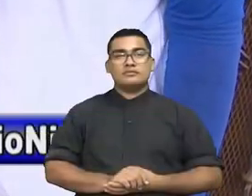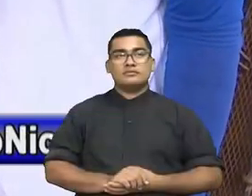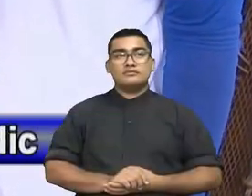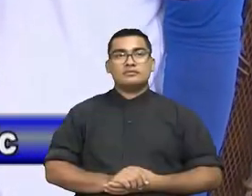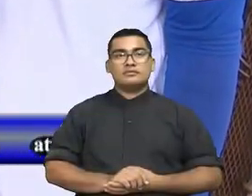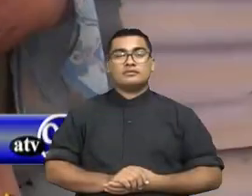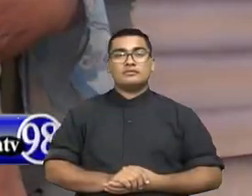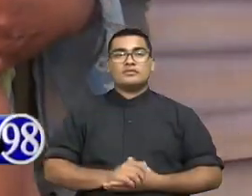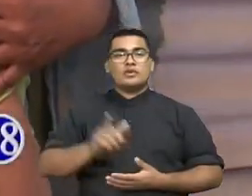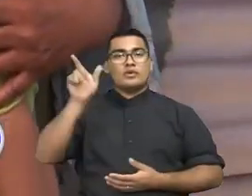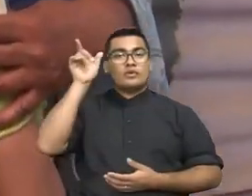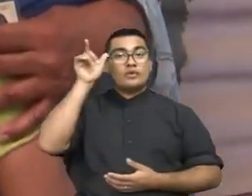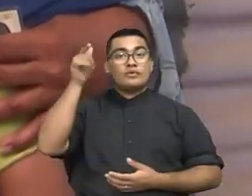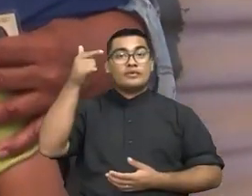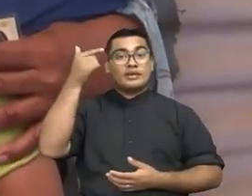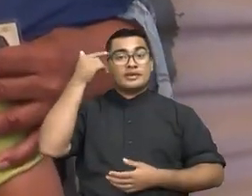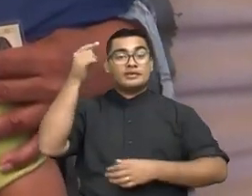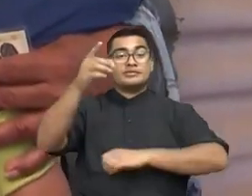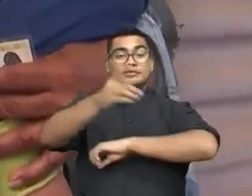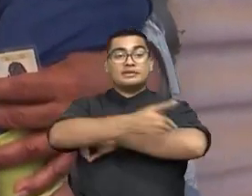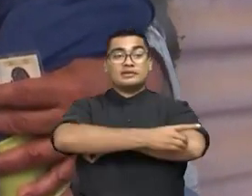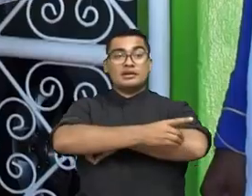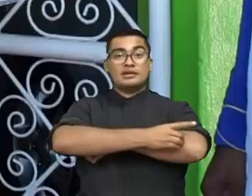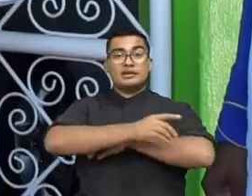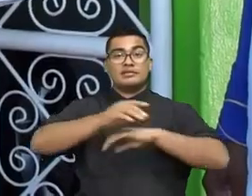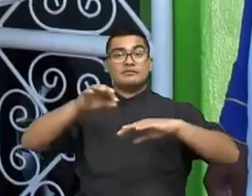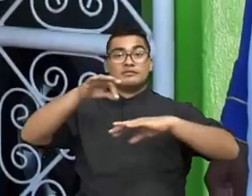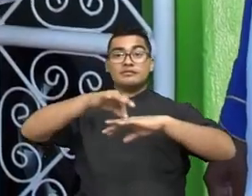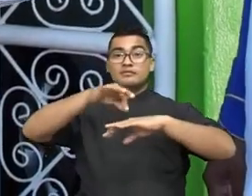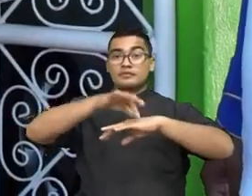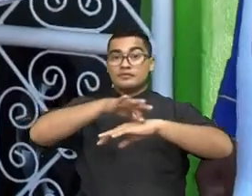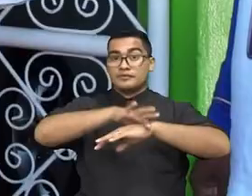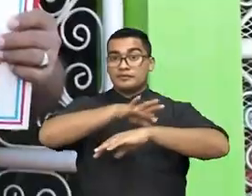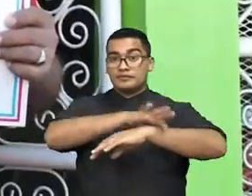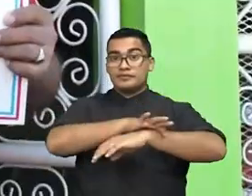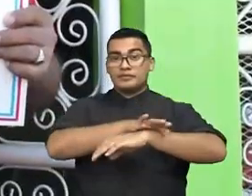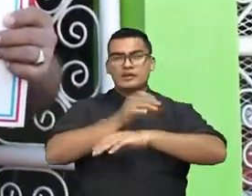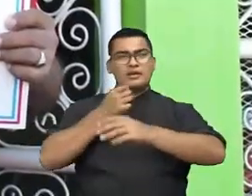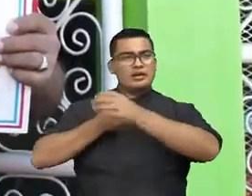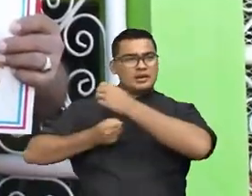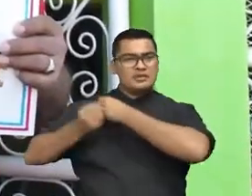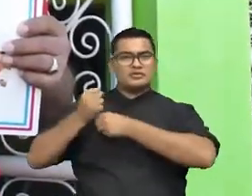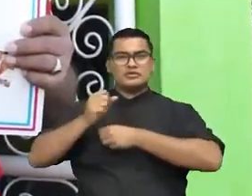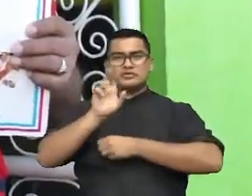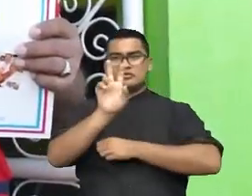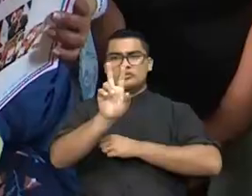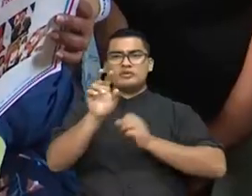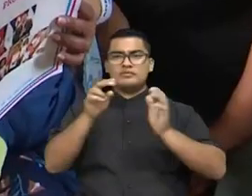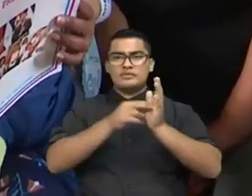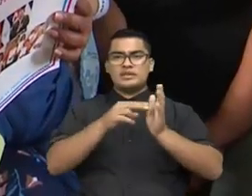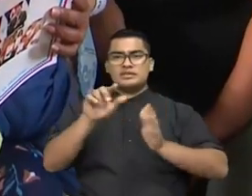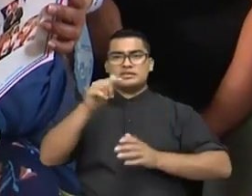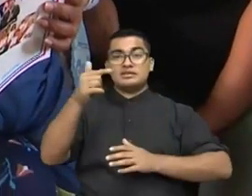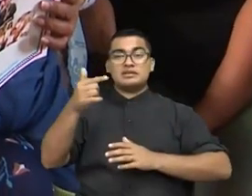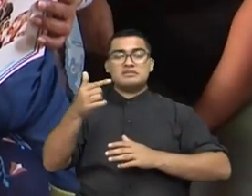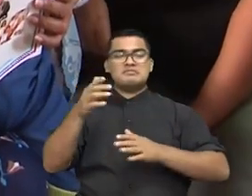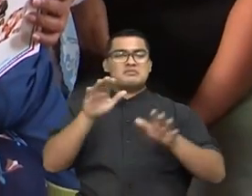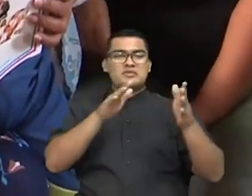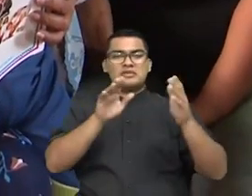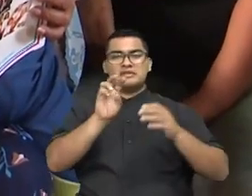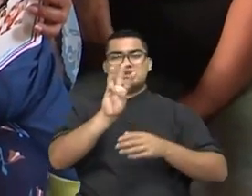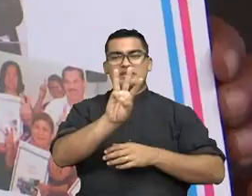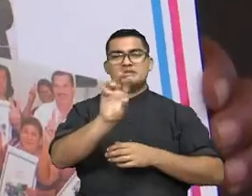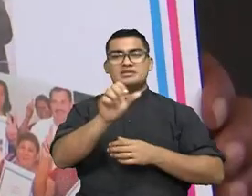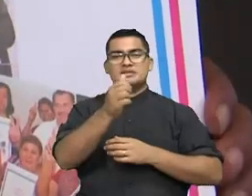Desde que asumió el gobierno el comandante Daniel Ortega y la compañera Rosario Murillo en 2007, más de 365 mil familias